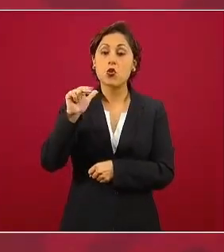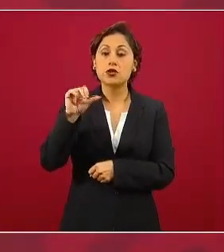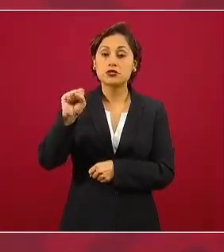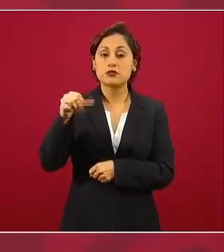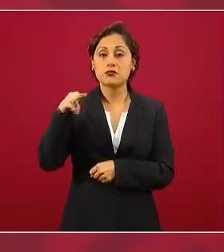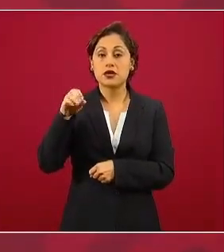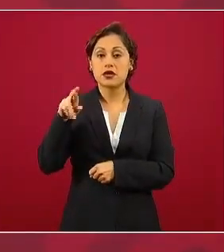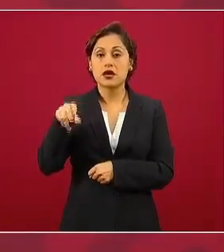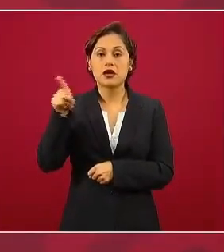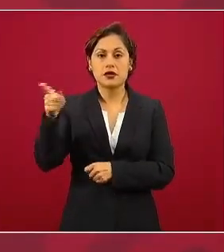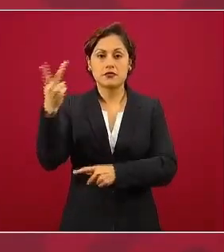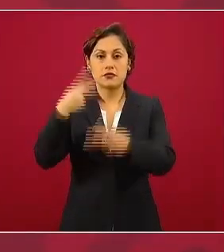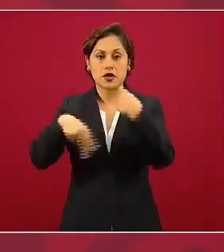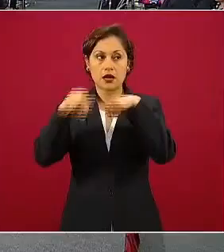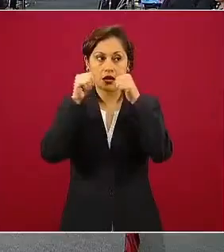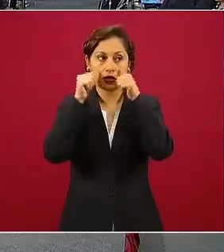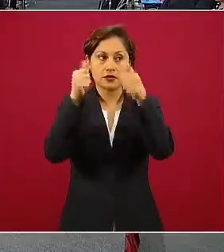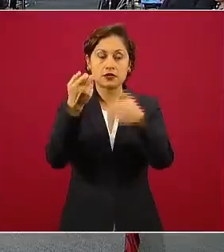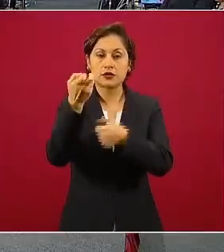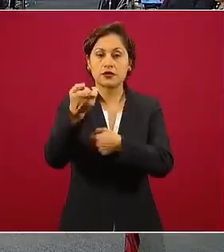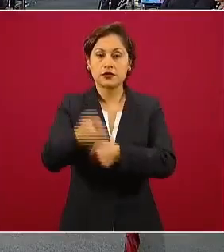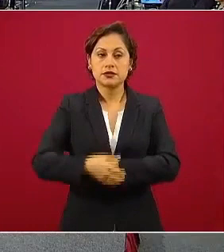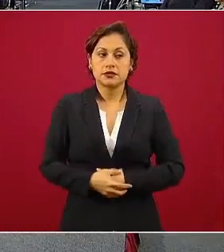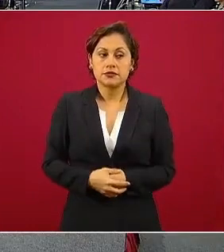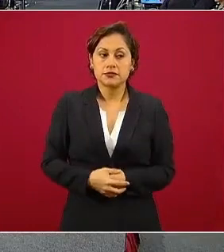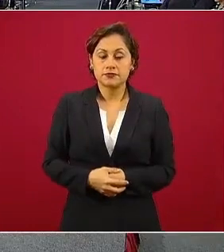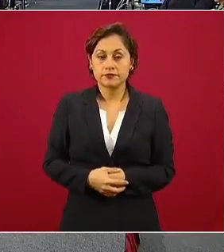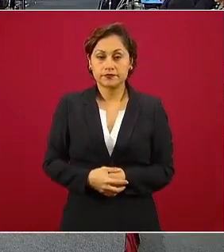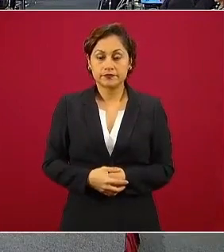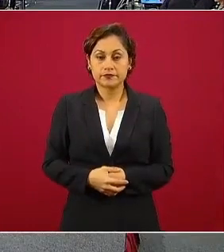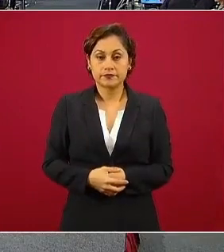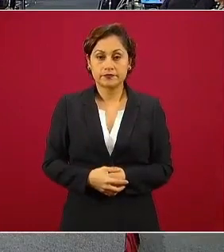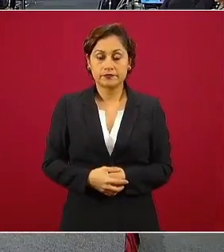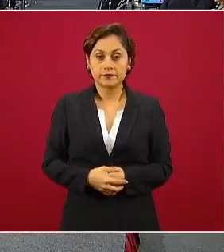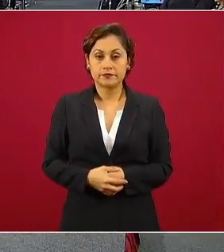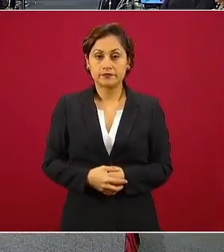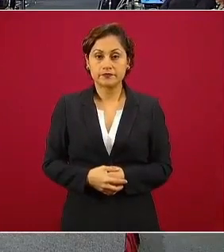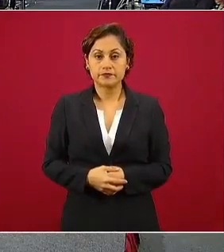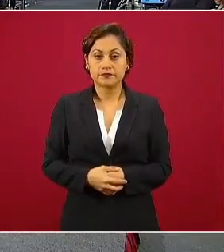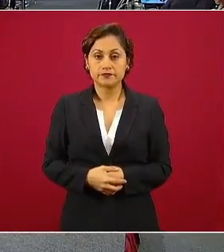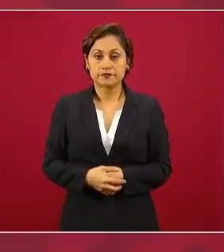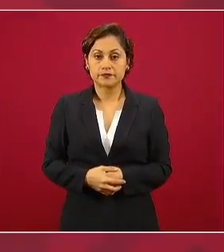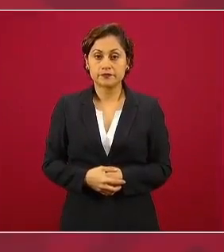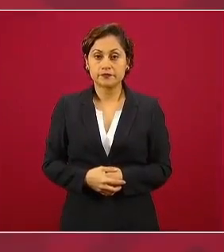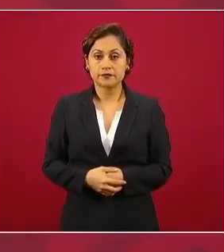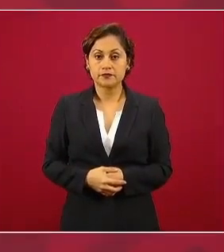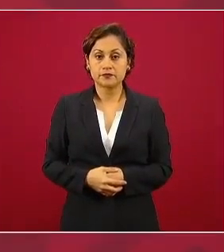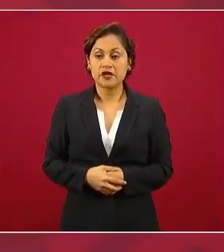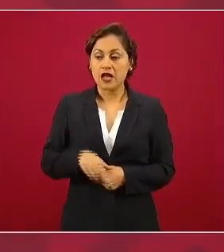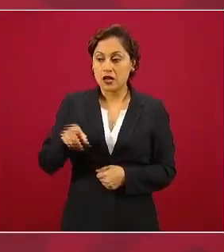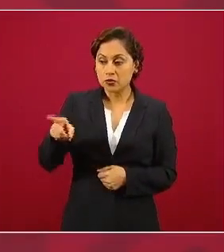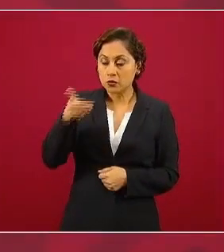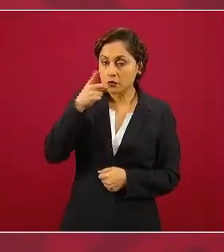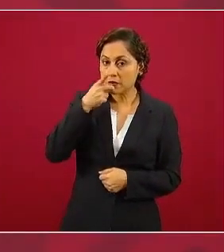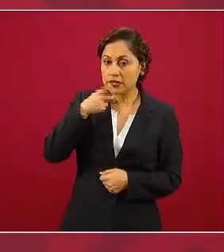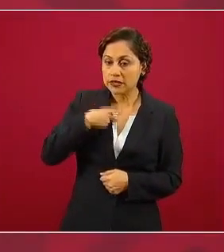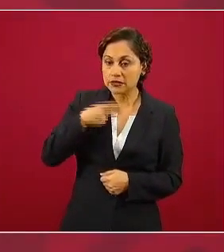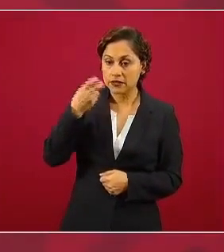atienda esto. Y sobre todo lo que acabas de mencionar, lo